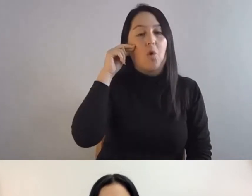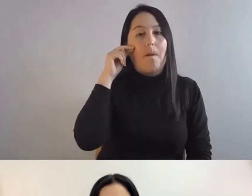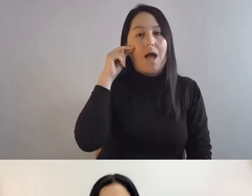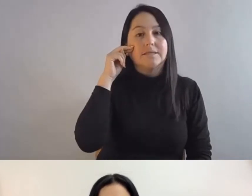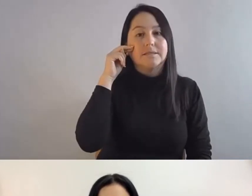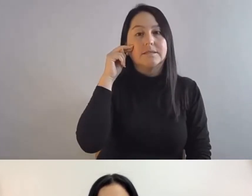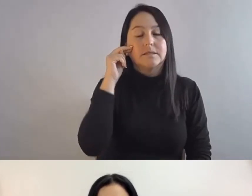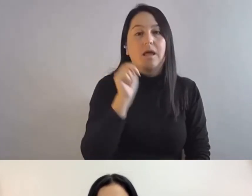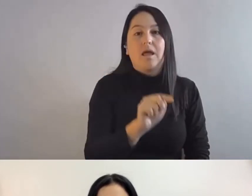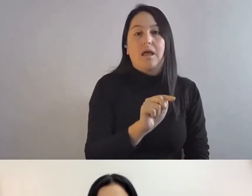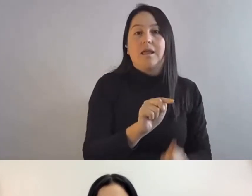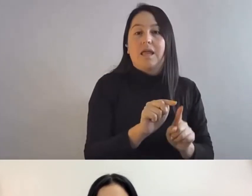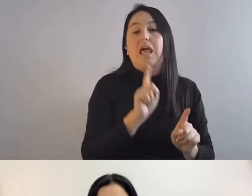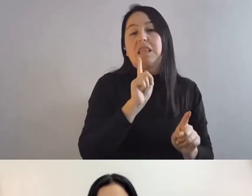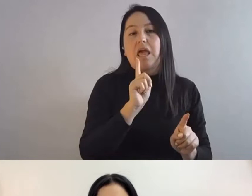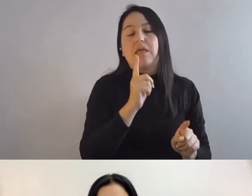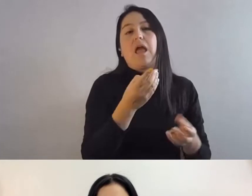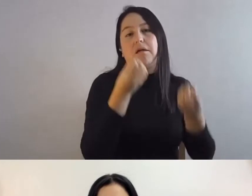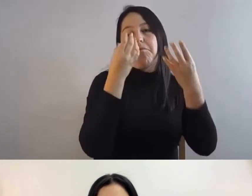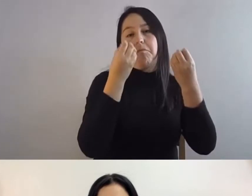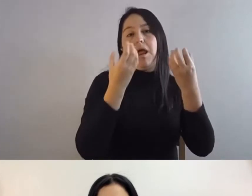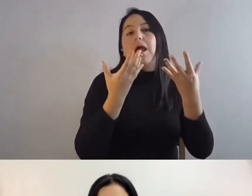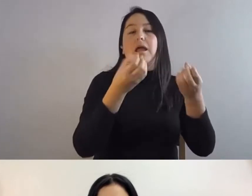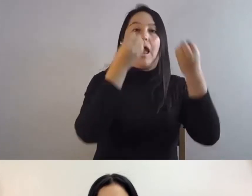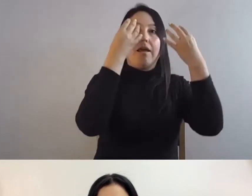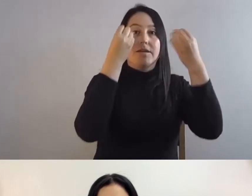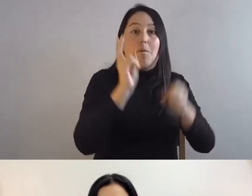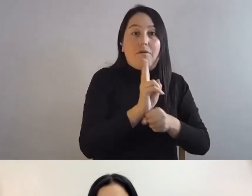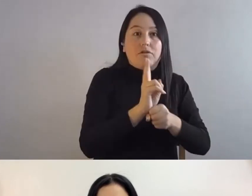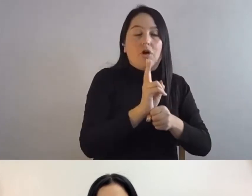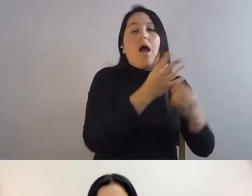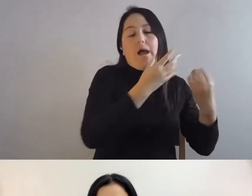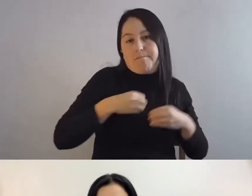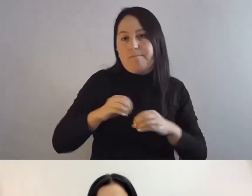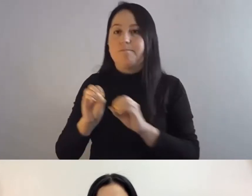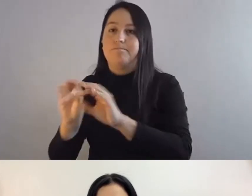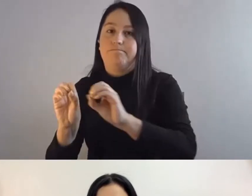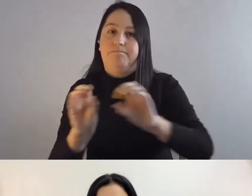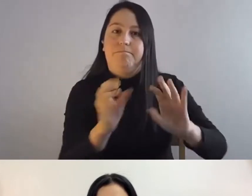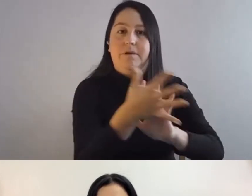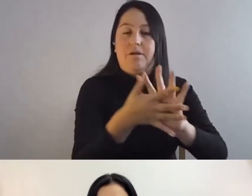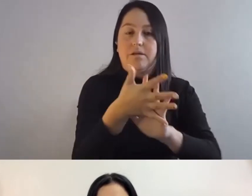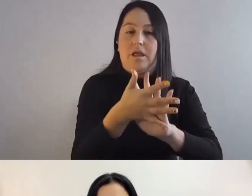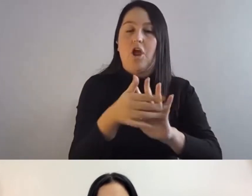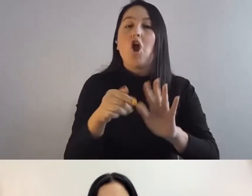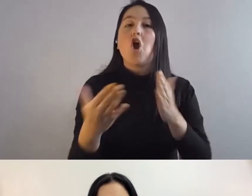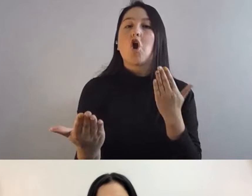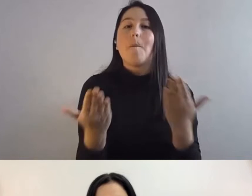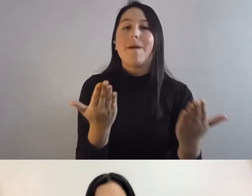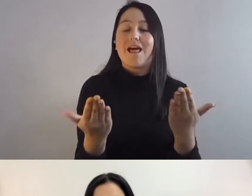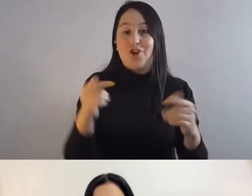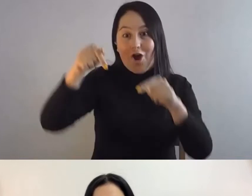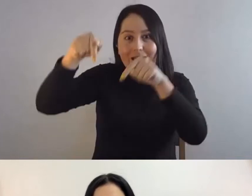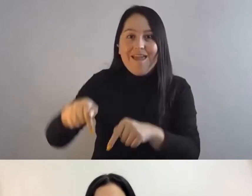Que tienen una formación y enseñan la lengua de señas. En comparación con este curso, ¿cómo podrían